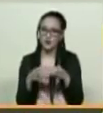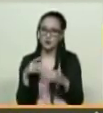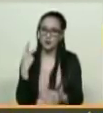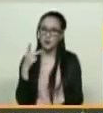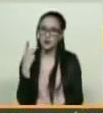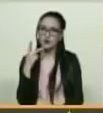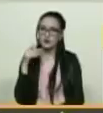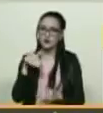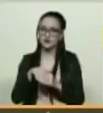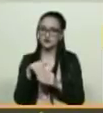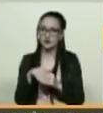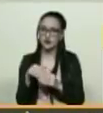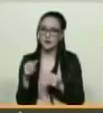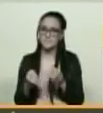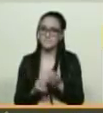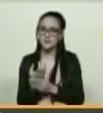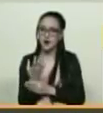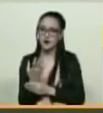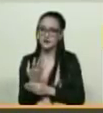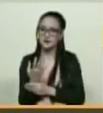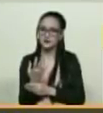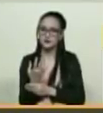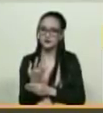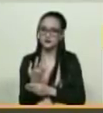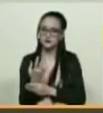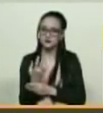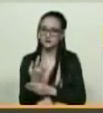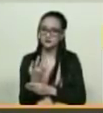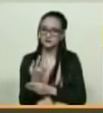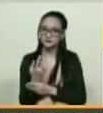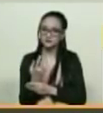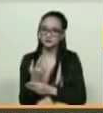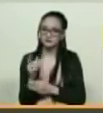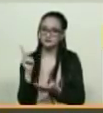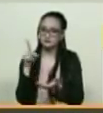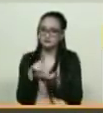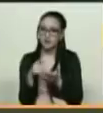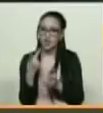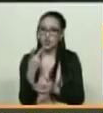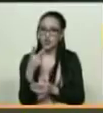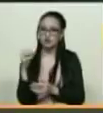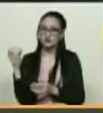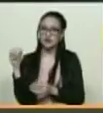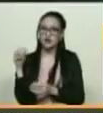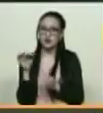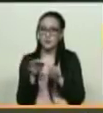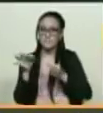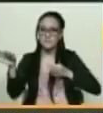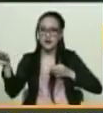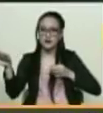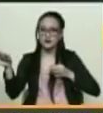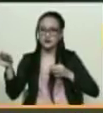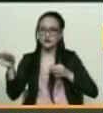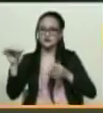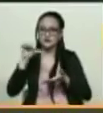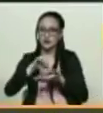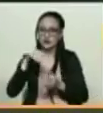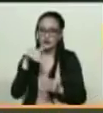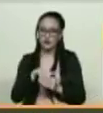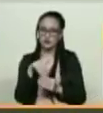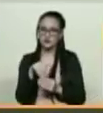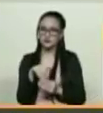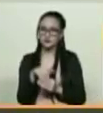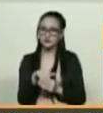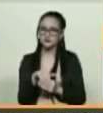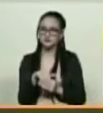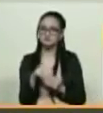las elecciones del mes de mayo se situarán a una distancia no menor de 200 metros del centro de votación. Las partes